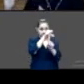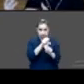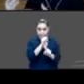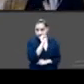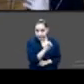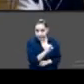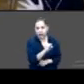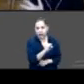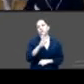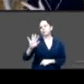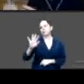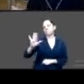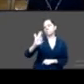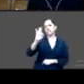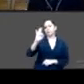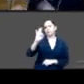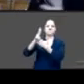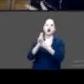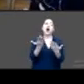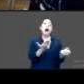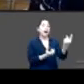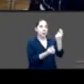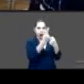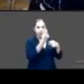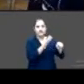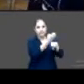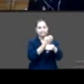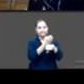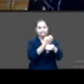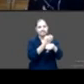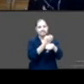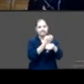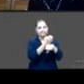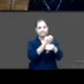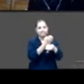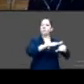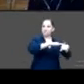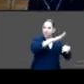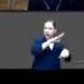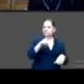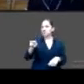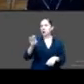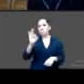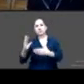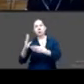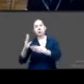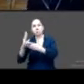entidades federativas tendrá que ser más, dado que tiene una tasa más alta y en otras una tasa menor. Y me voy a quedar aquí porque